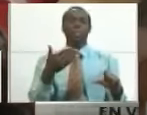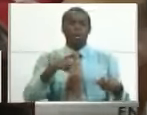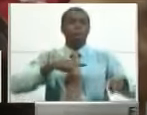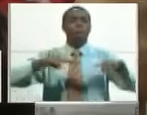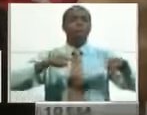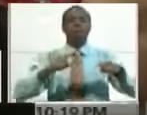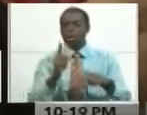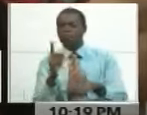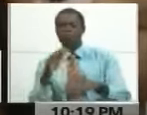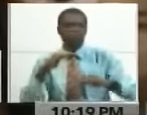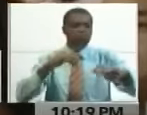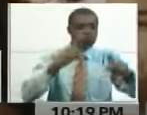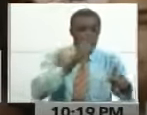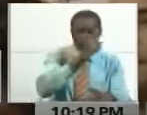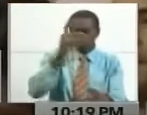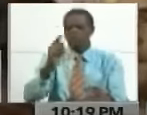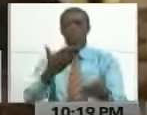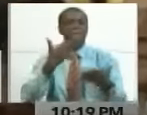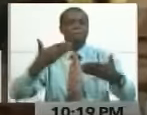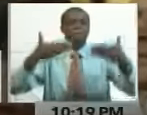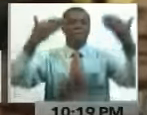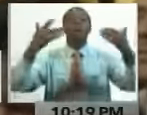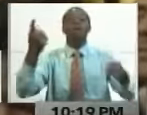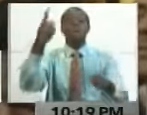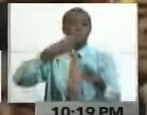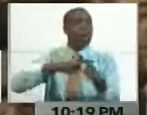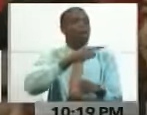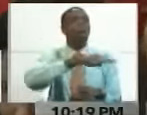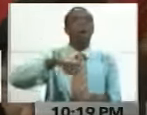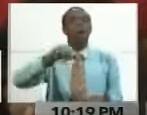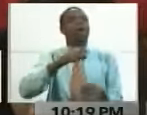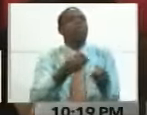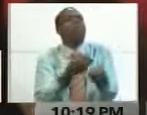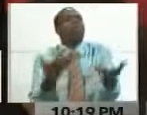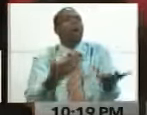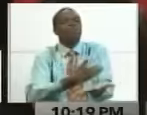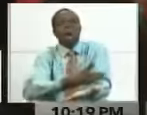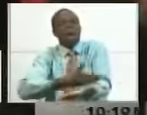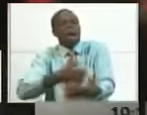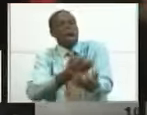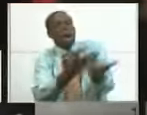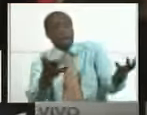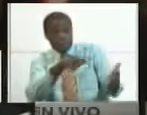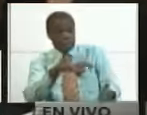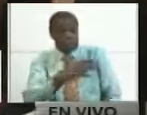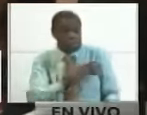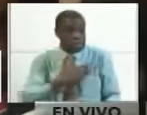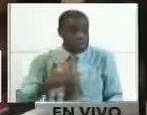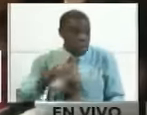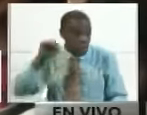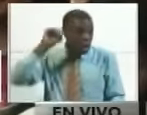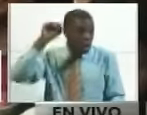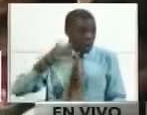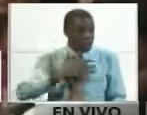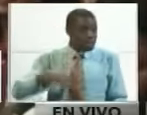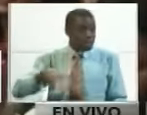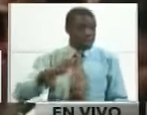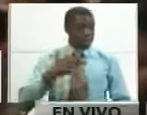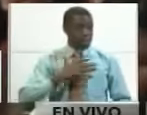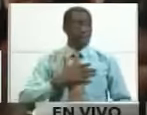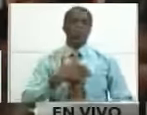para organizarnos y saber cuántos millones queremos patria. Bueno, Pero la otra gran tarea son los CLAP,